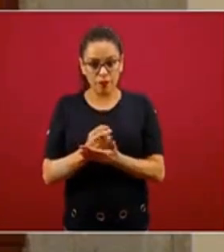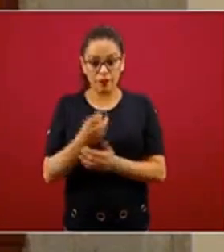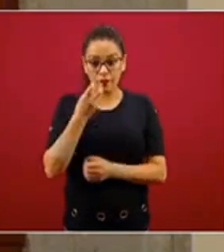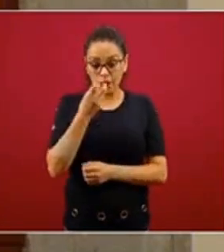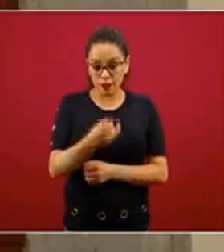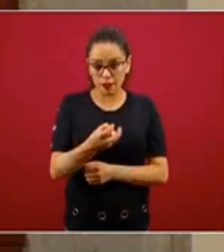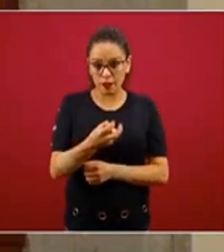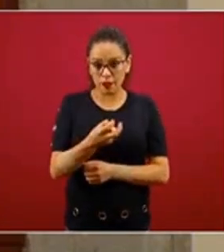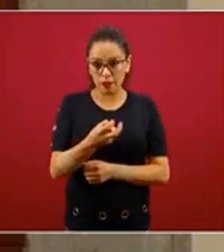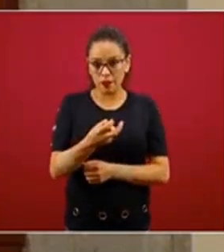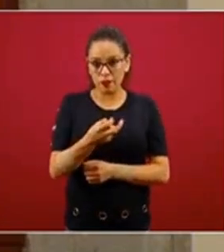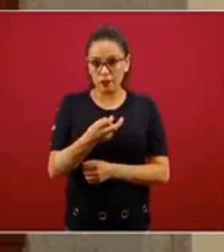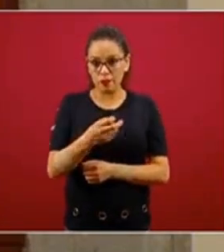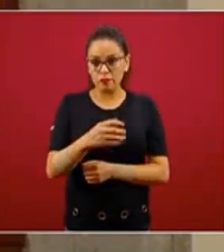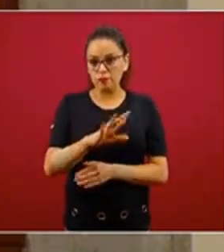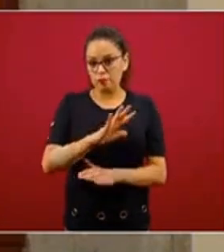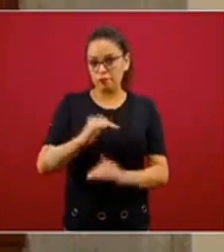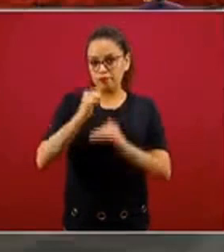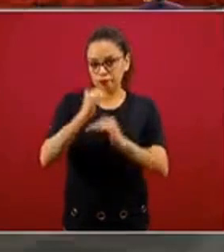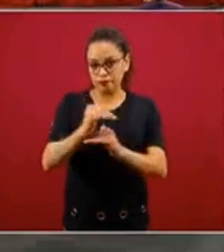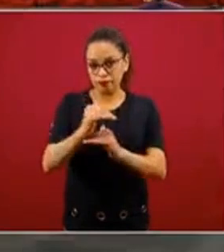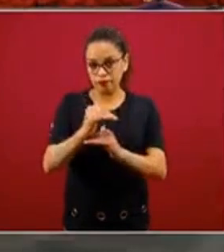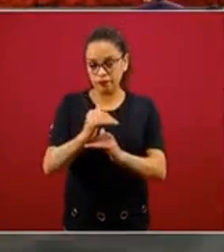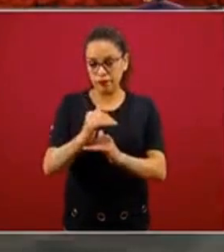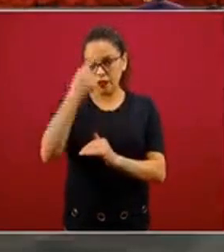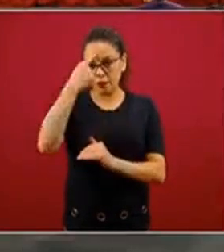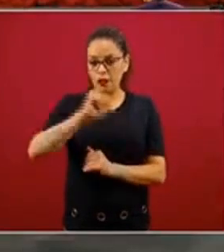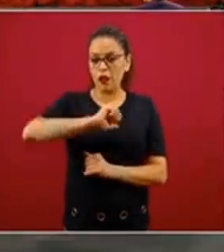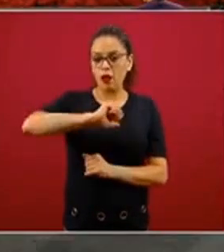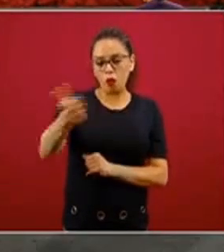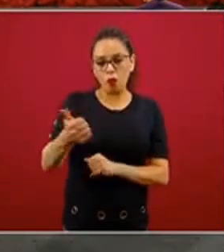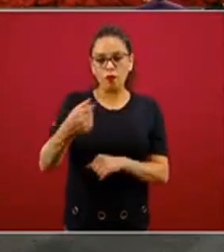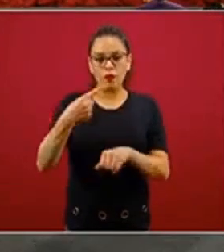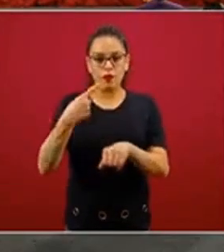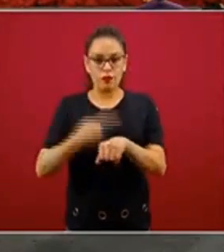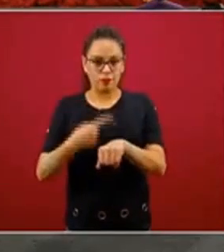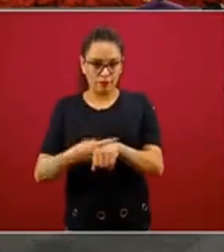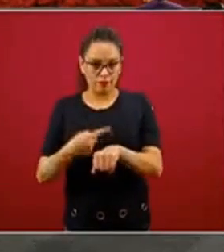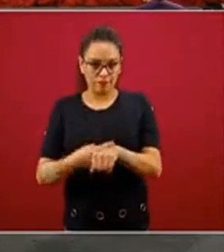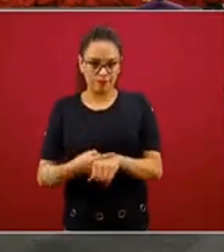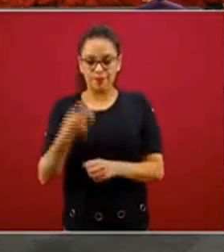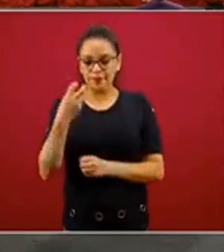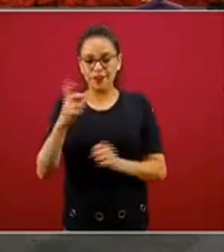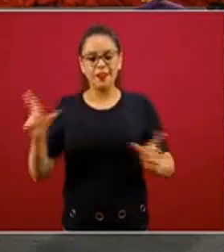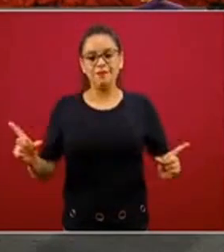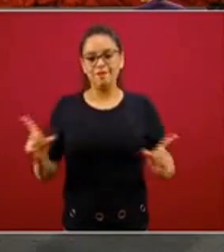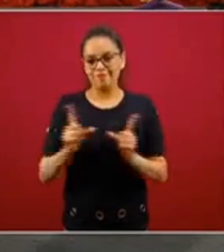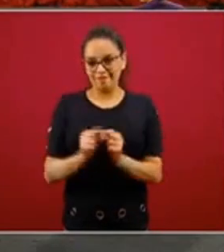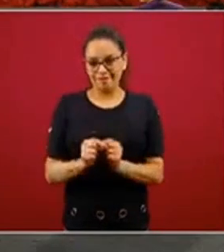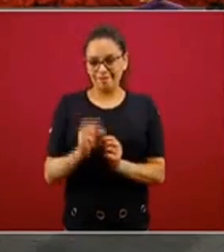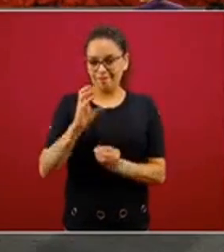estándar o ordinario para las otras enfermedades. Y con eso termino. Muchas gracias.